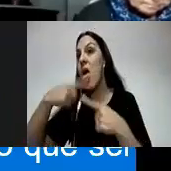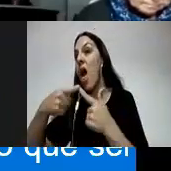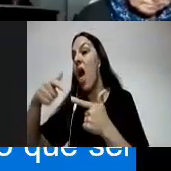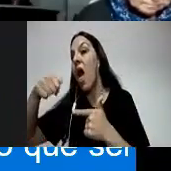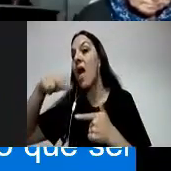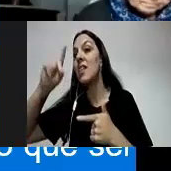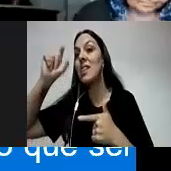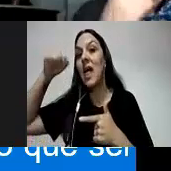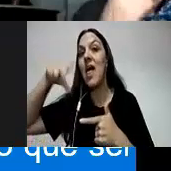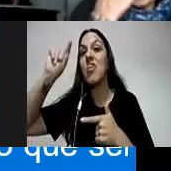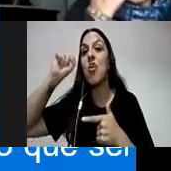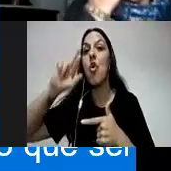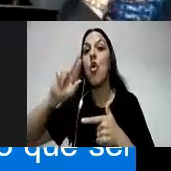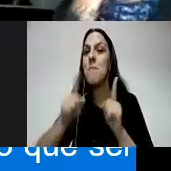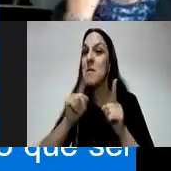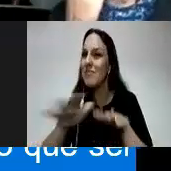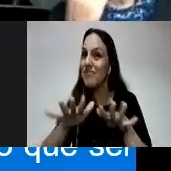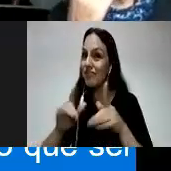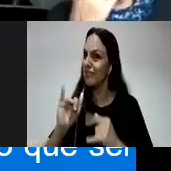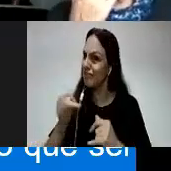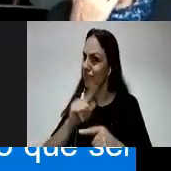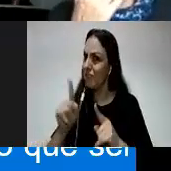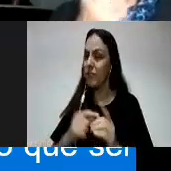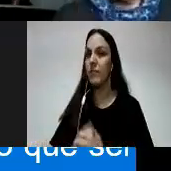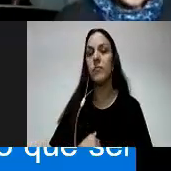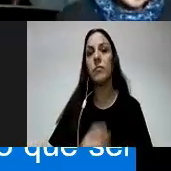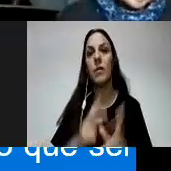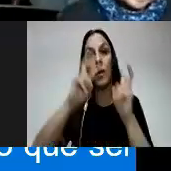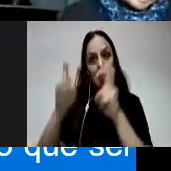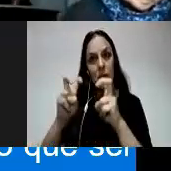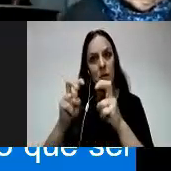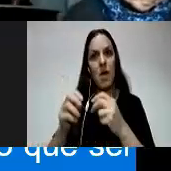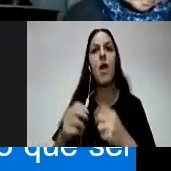Bueno, el tema es el siguiente.